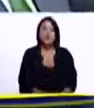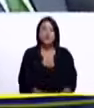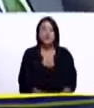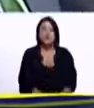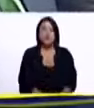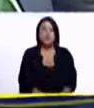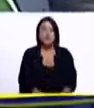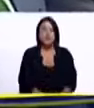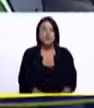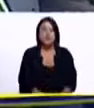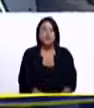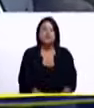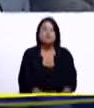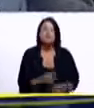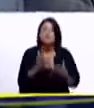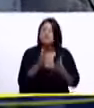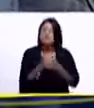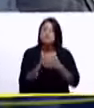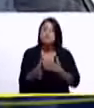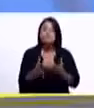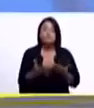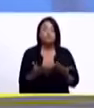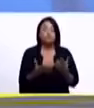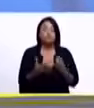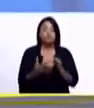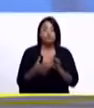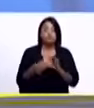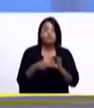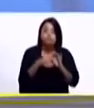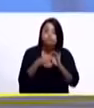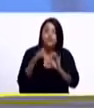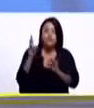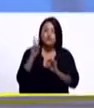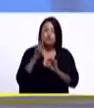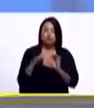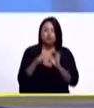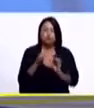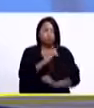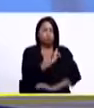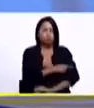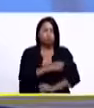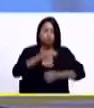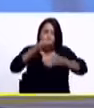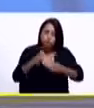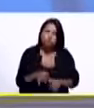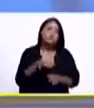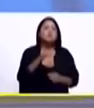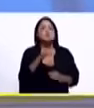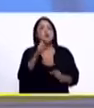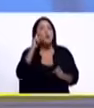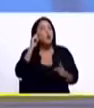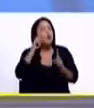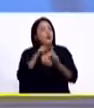gestar una poderosa unión del país detrás de grandes objetivos.